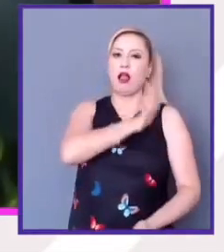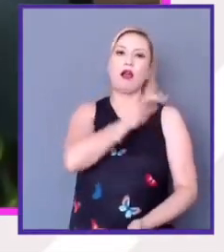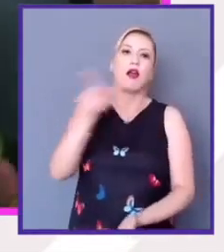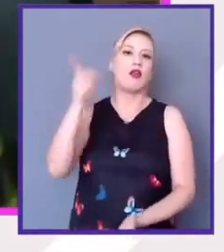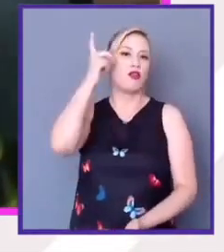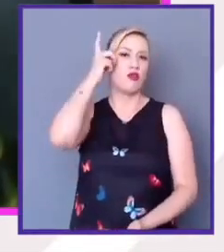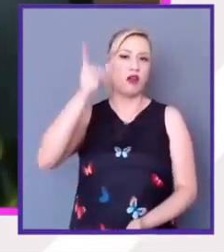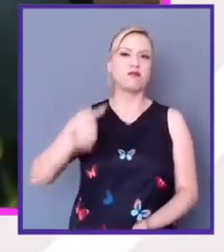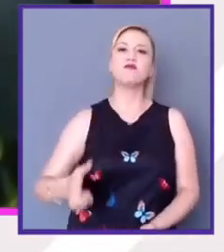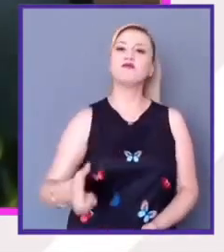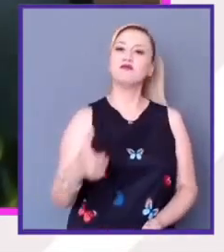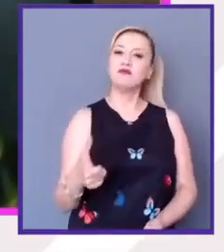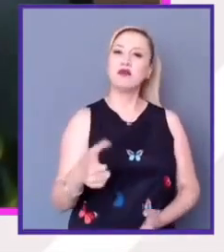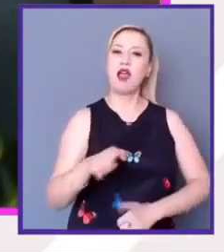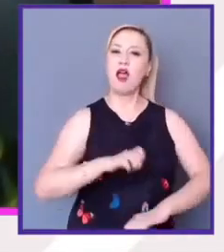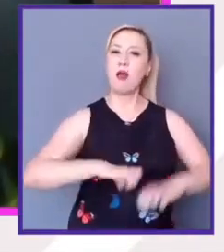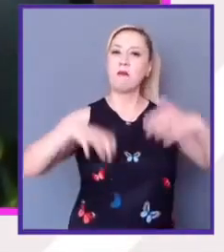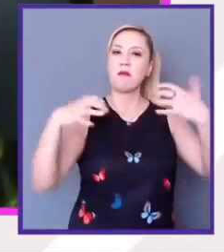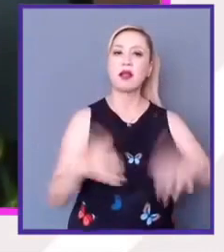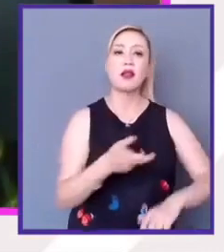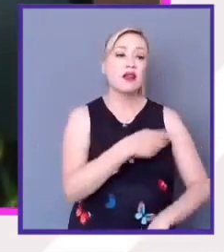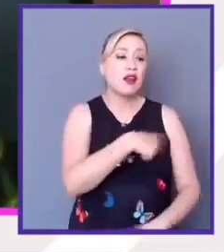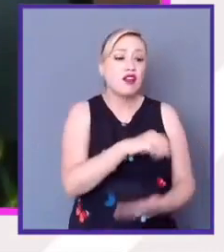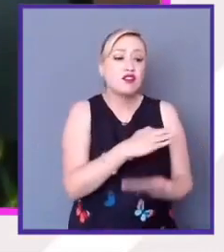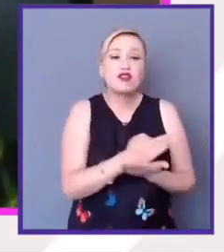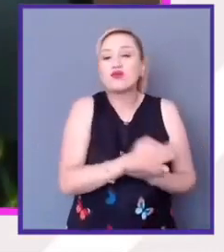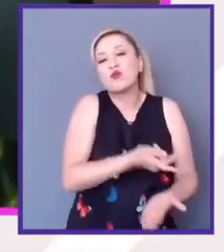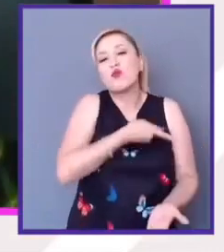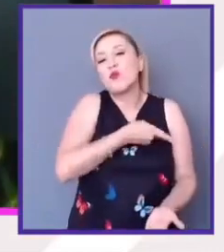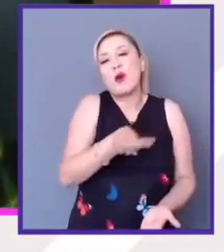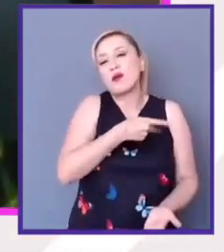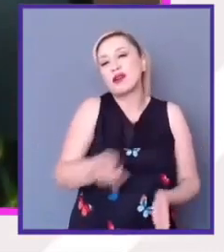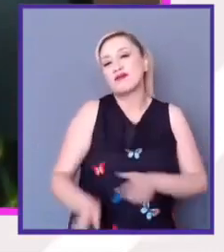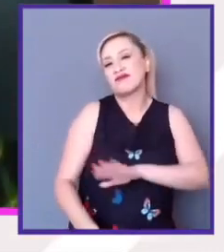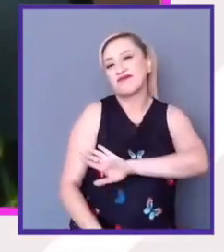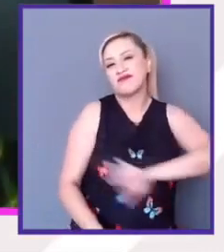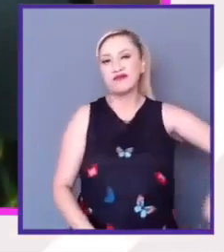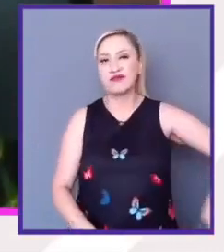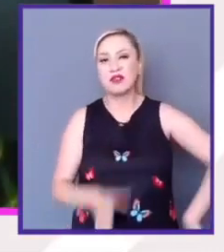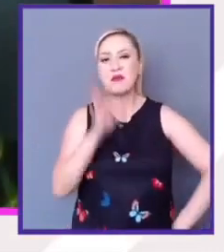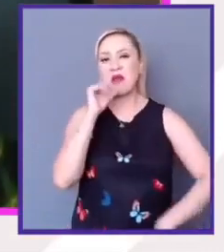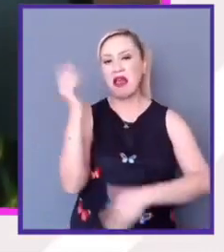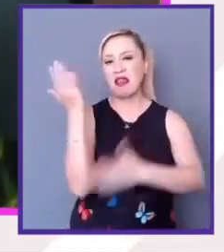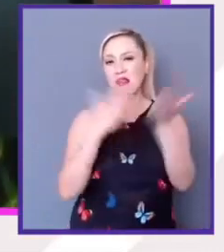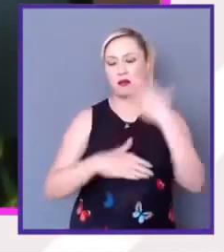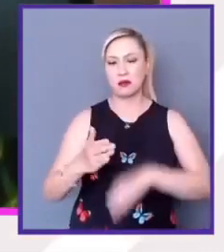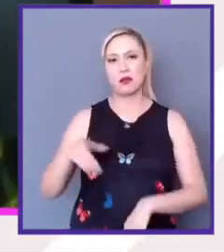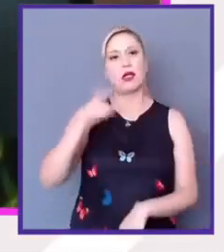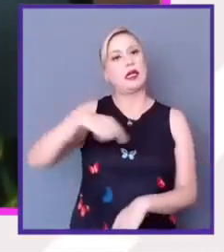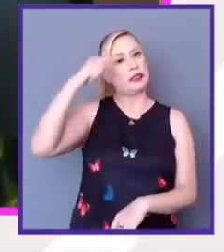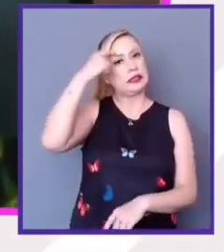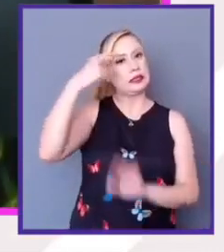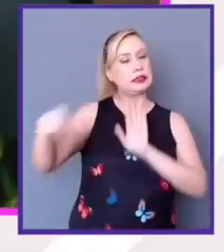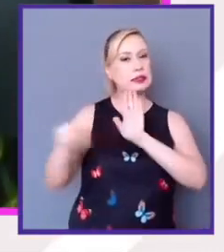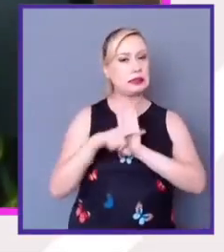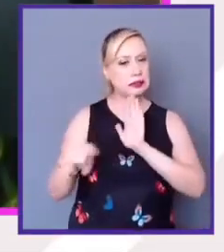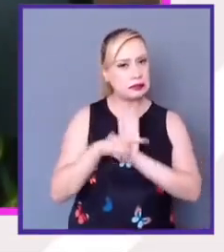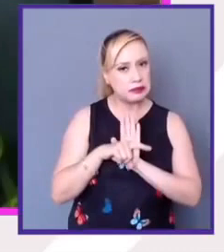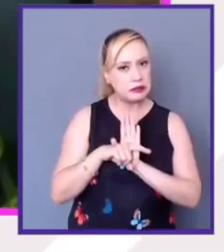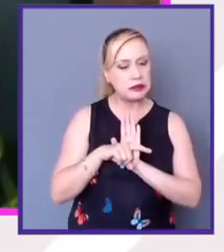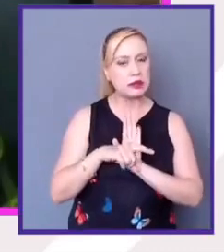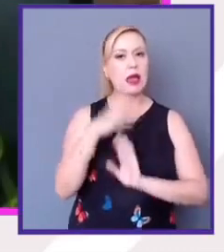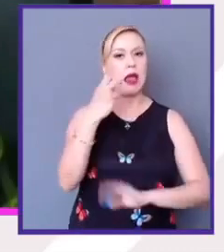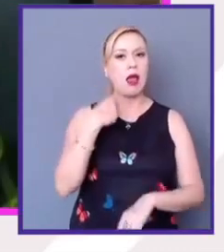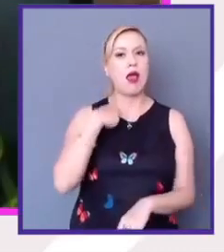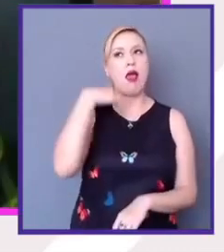otro tema del cual tendríamos que hablar más adelante. Y finalmente con esto también me gustaría de acciones